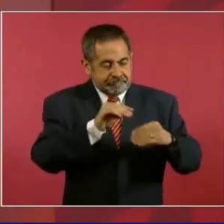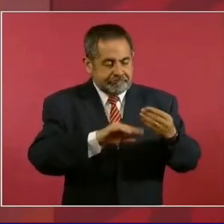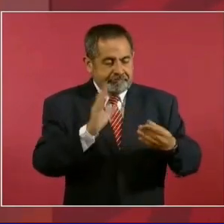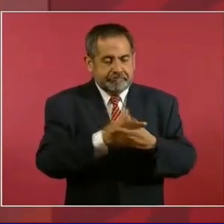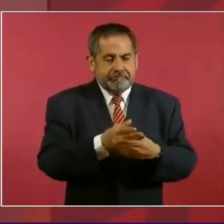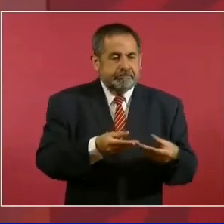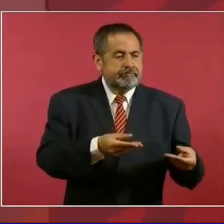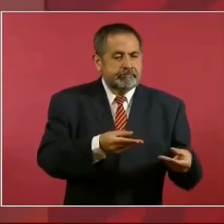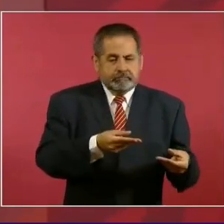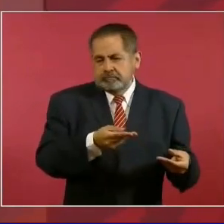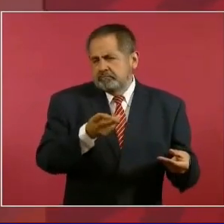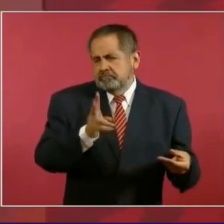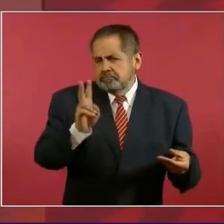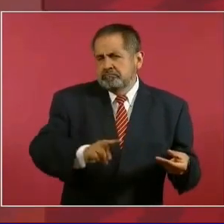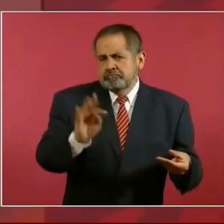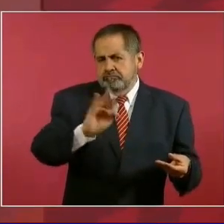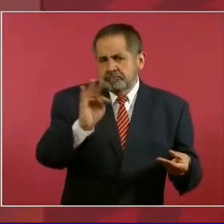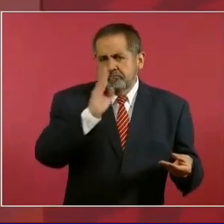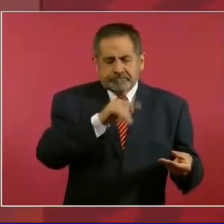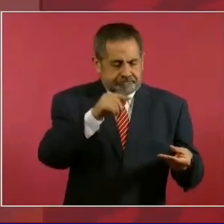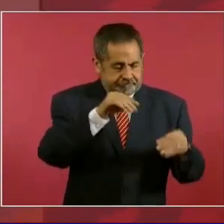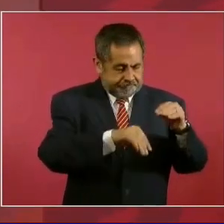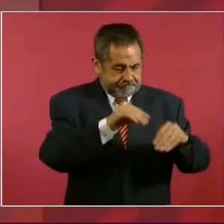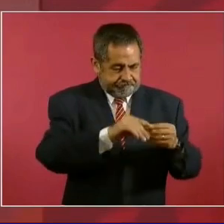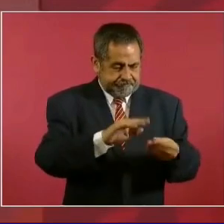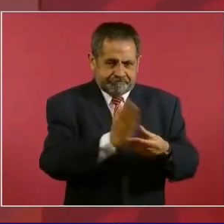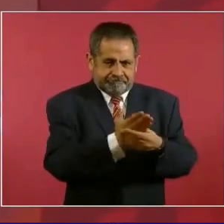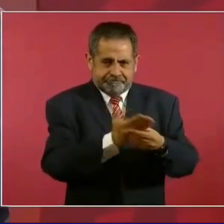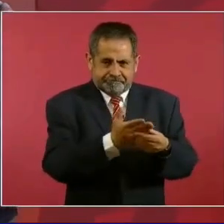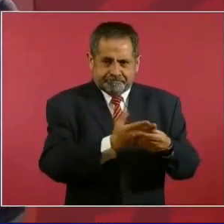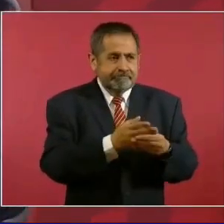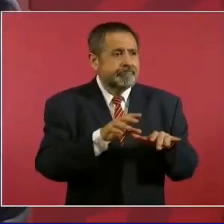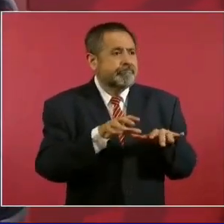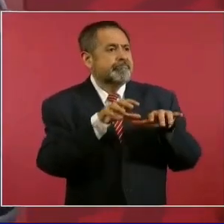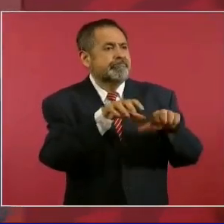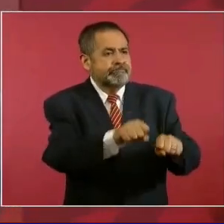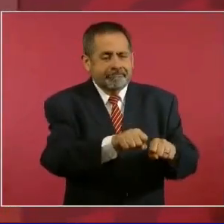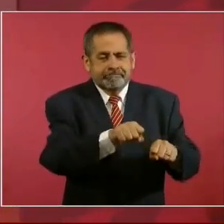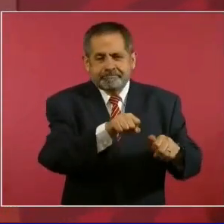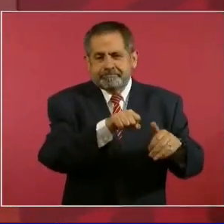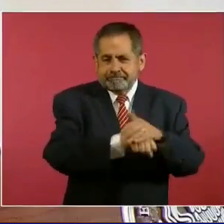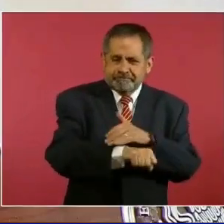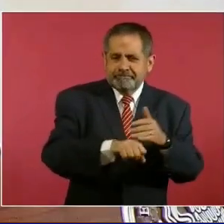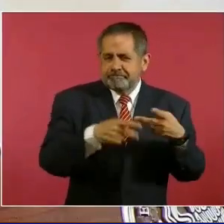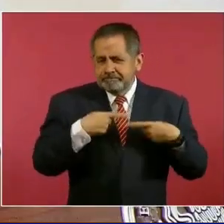en efecto integró mal el expediente, la detención